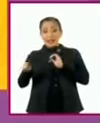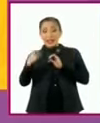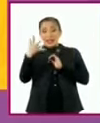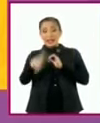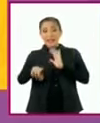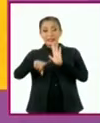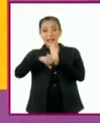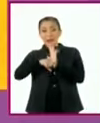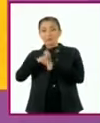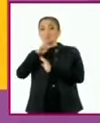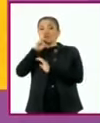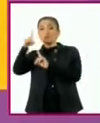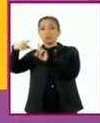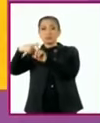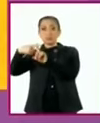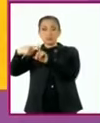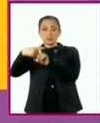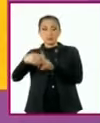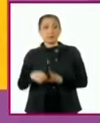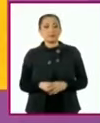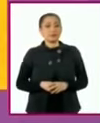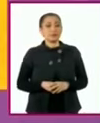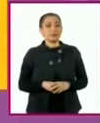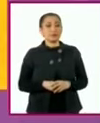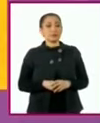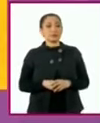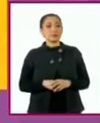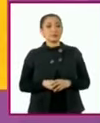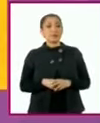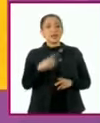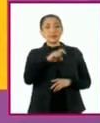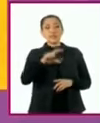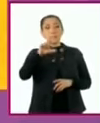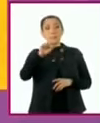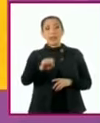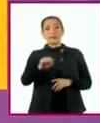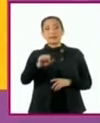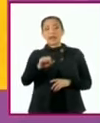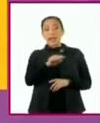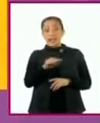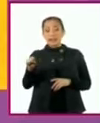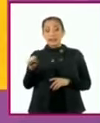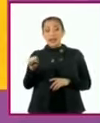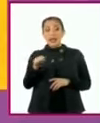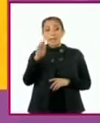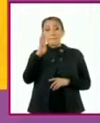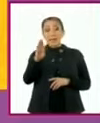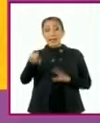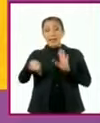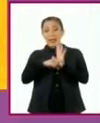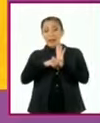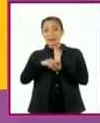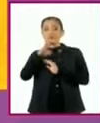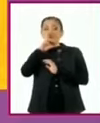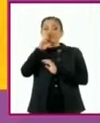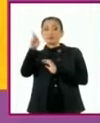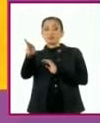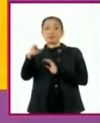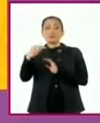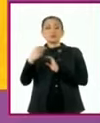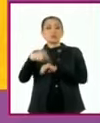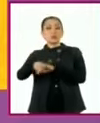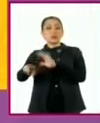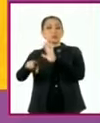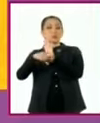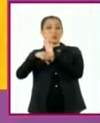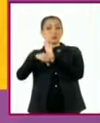10 negativo es igual a un número positivo. 120 entre B negativa es igual a un número